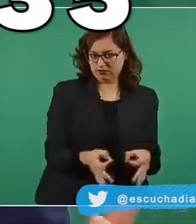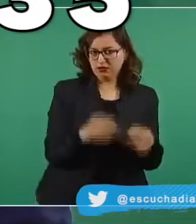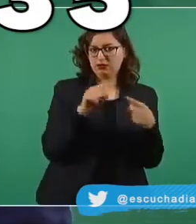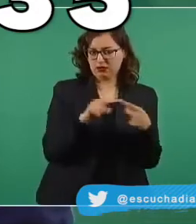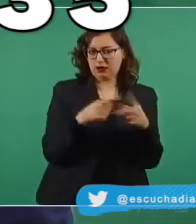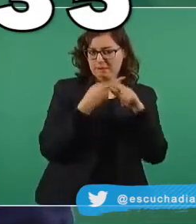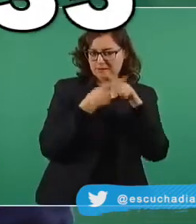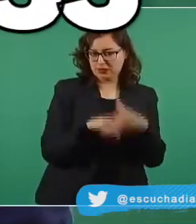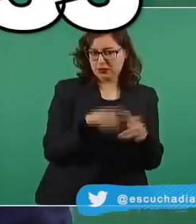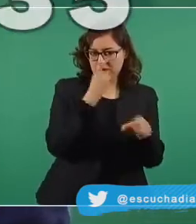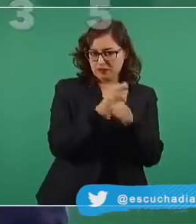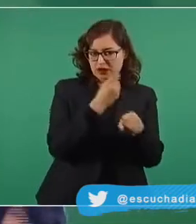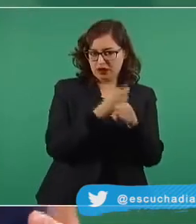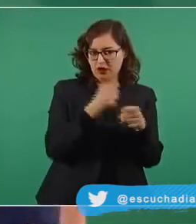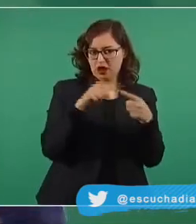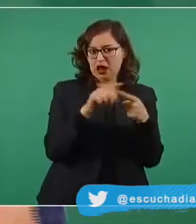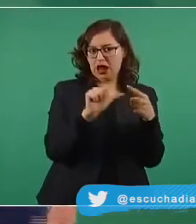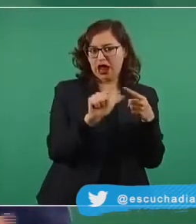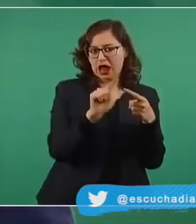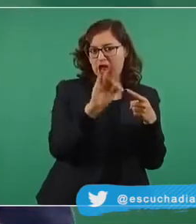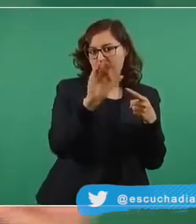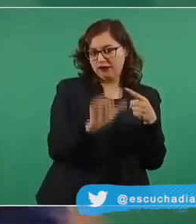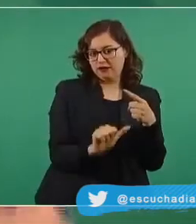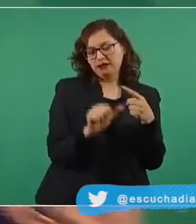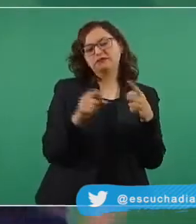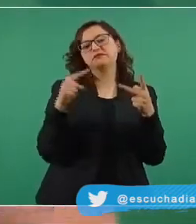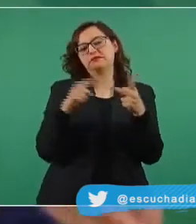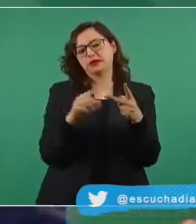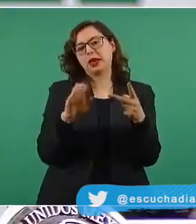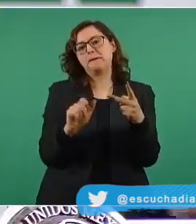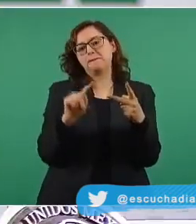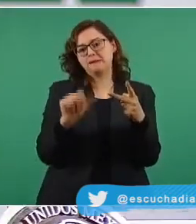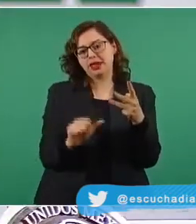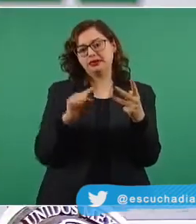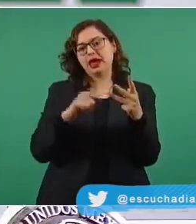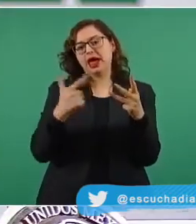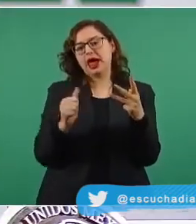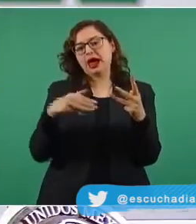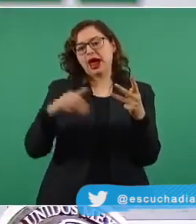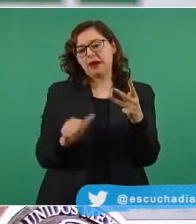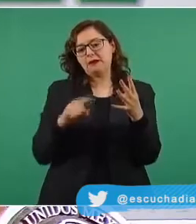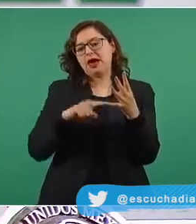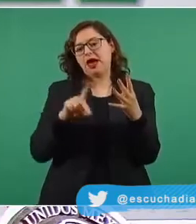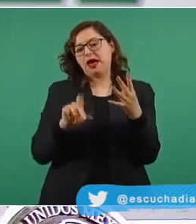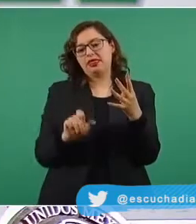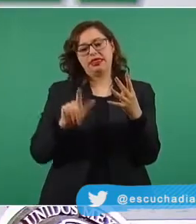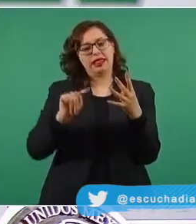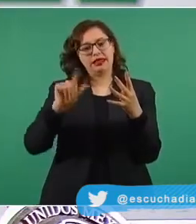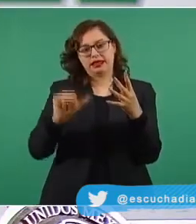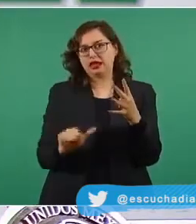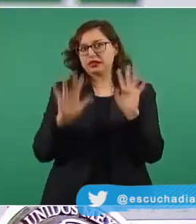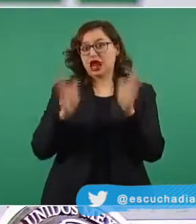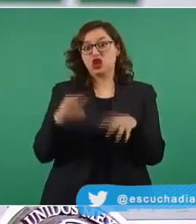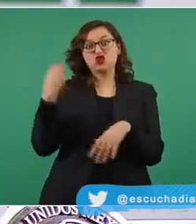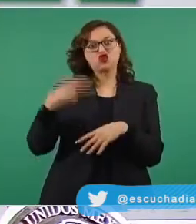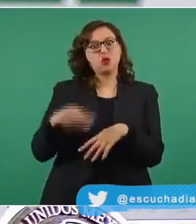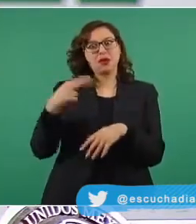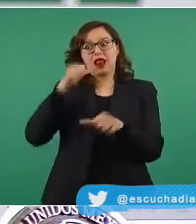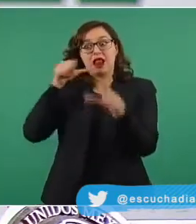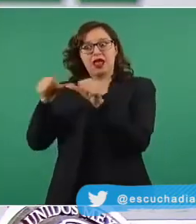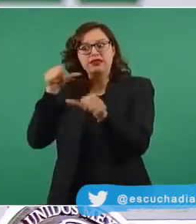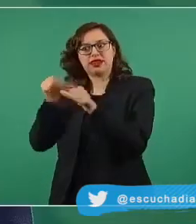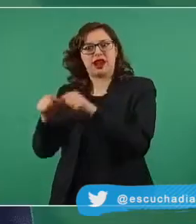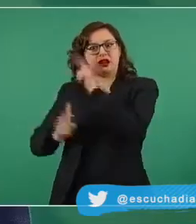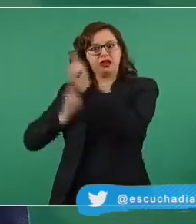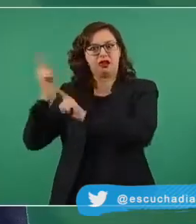188.573.535 dosis. Es importante continuar con las medidas de higiene y prevención. Recordemos que las enfermedades como